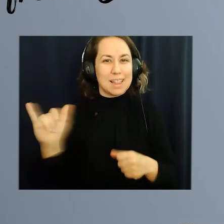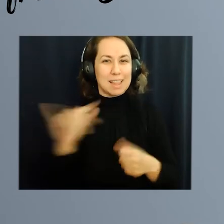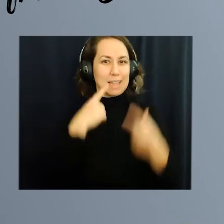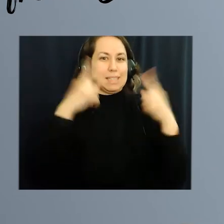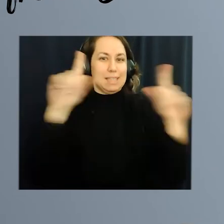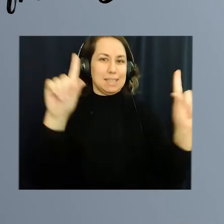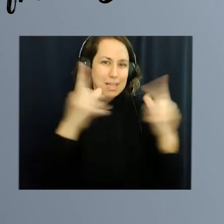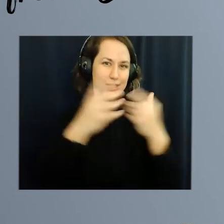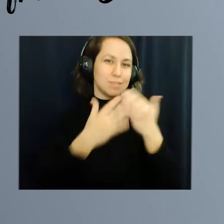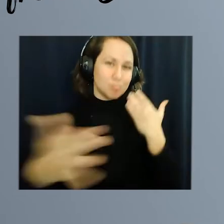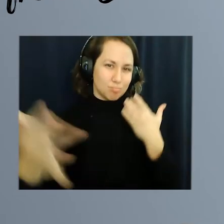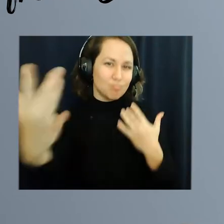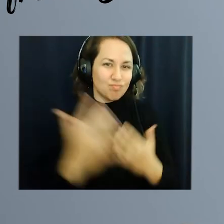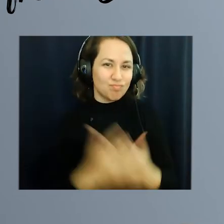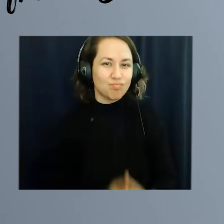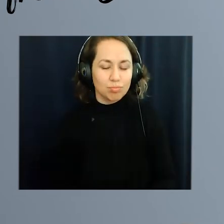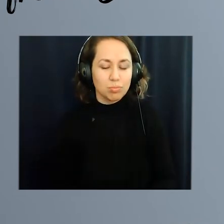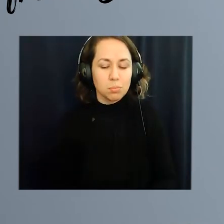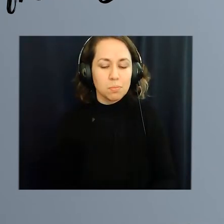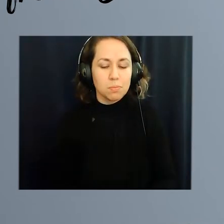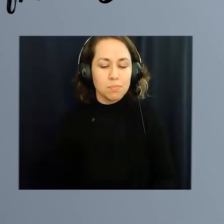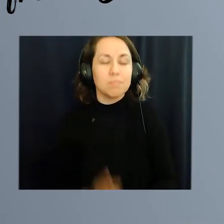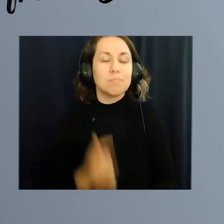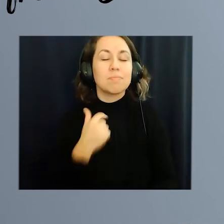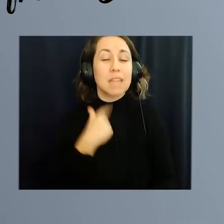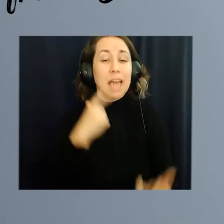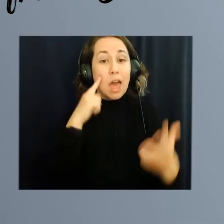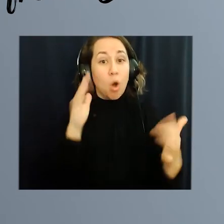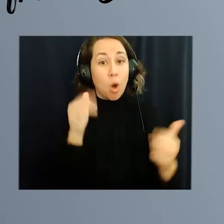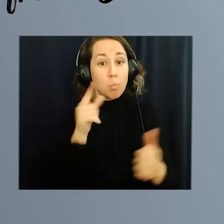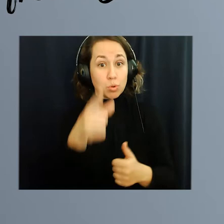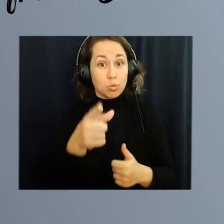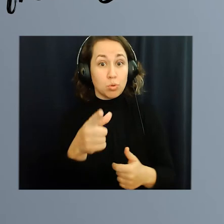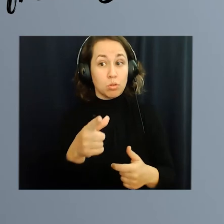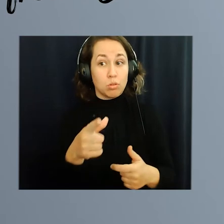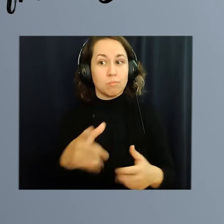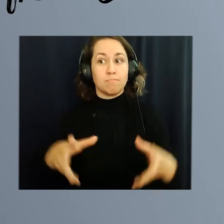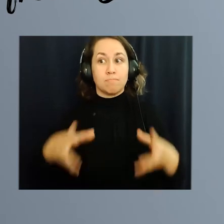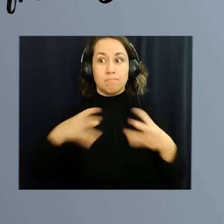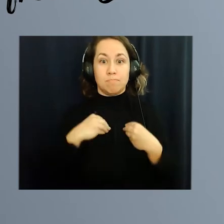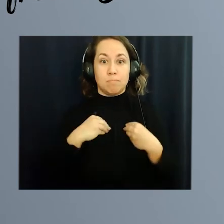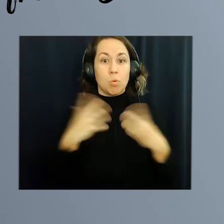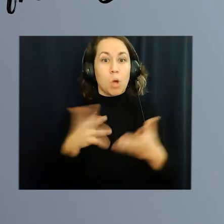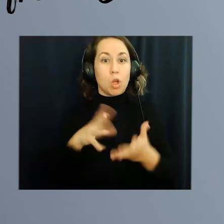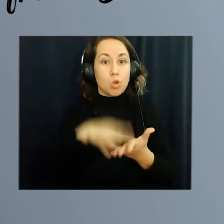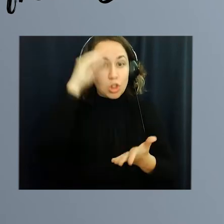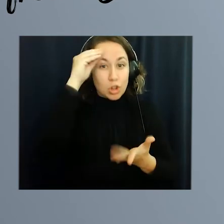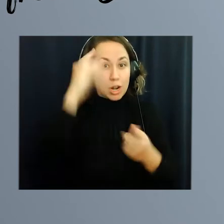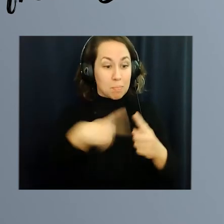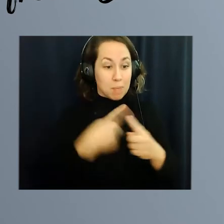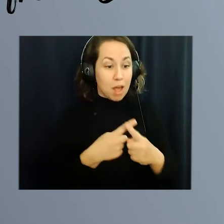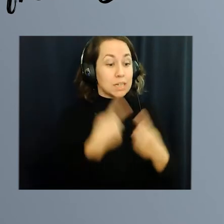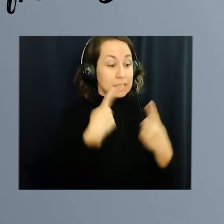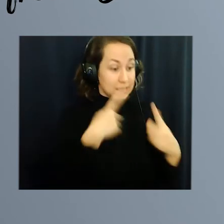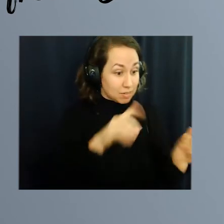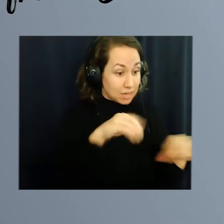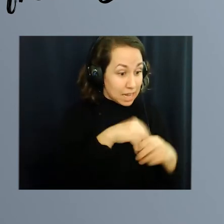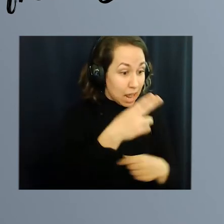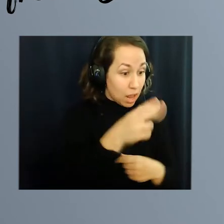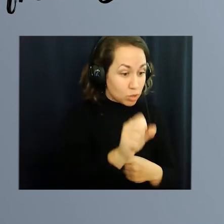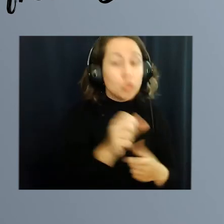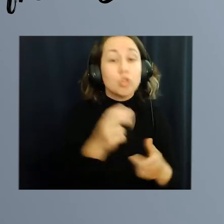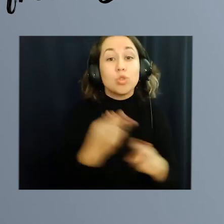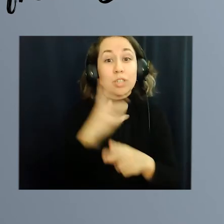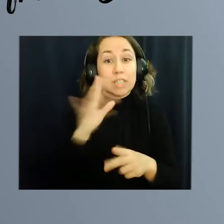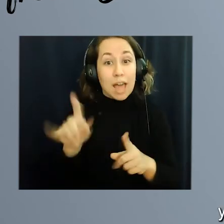del 2021. I hope that you will take what you've learned about being successful in high school and use that to be successful